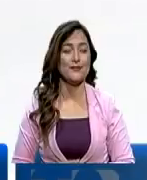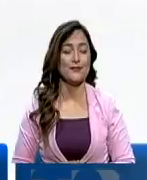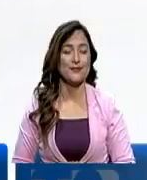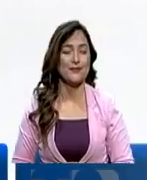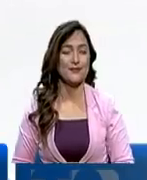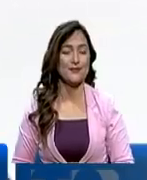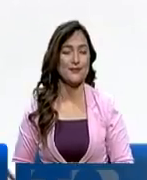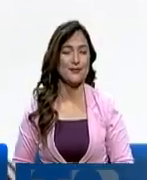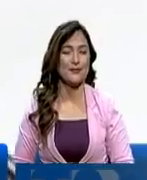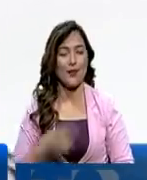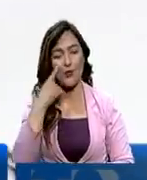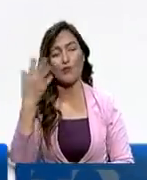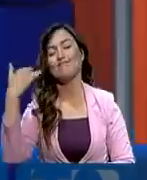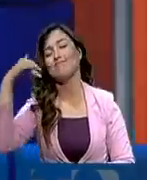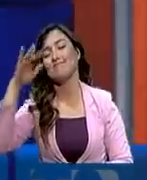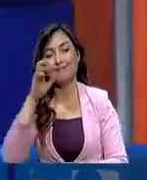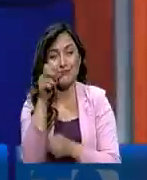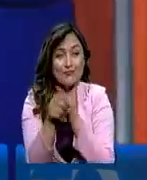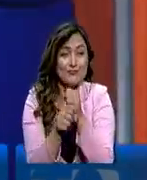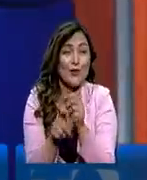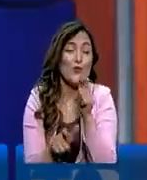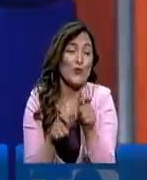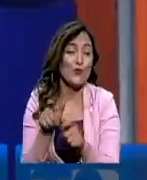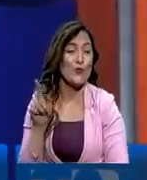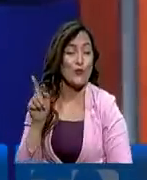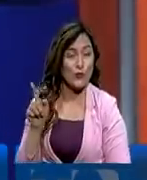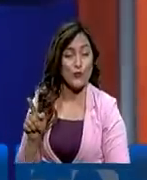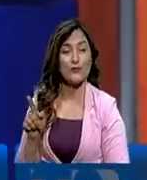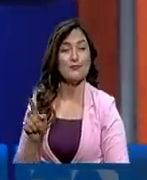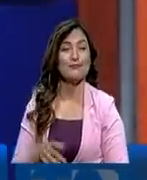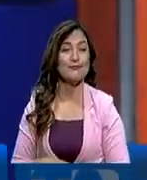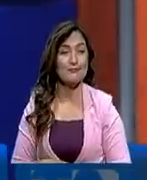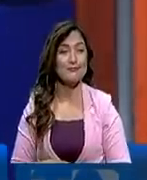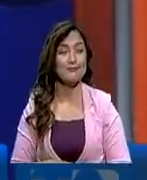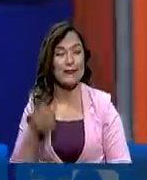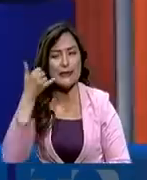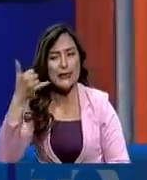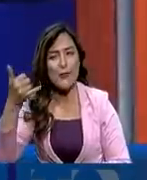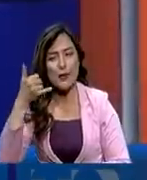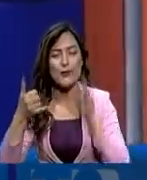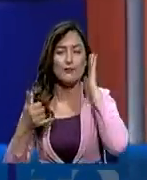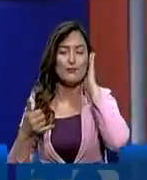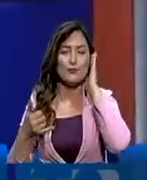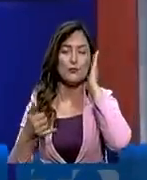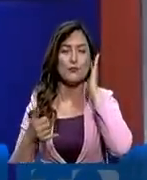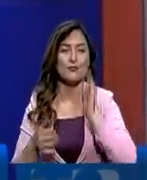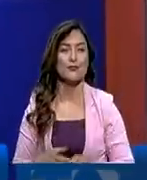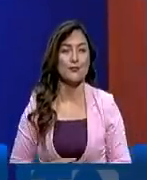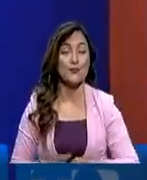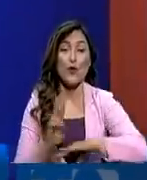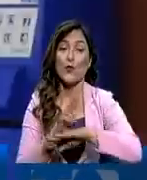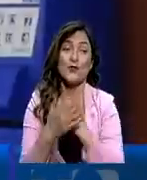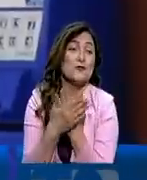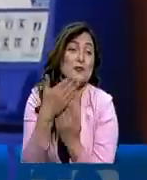Parecen tiempos lejanos, aquellos años en los que la gente con un par de monedas lograba hacer una llamada. Su uso era muy